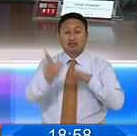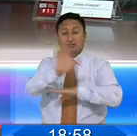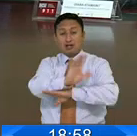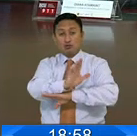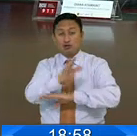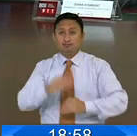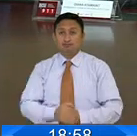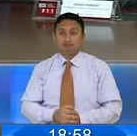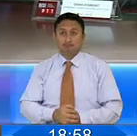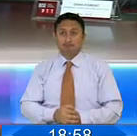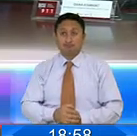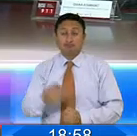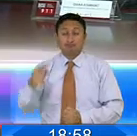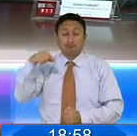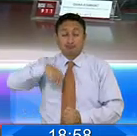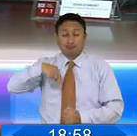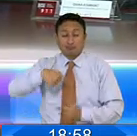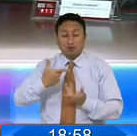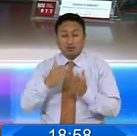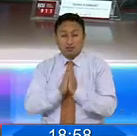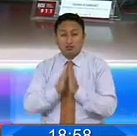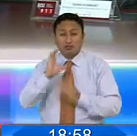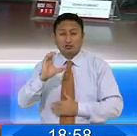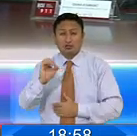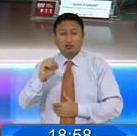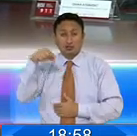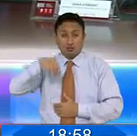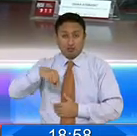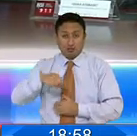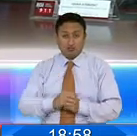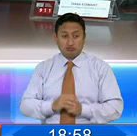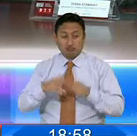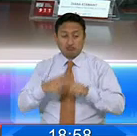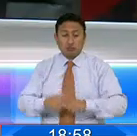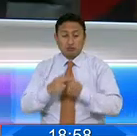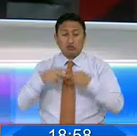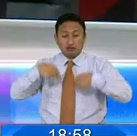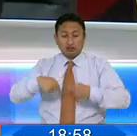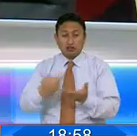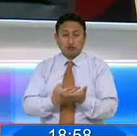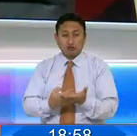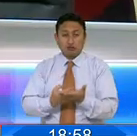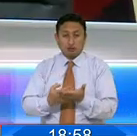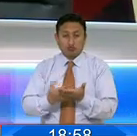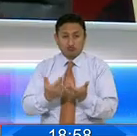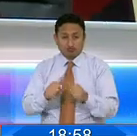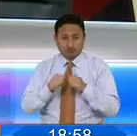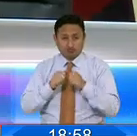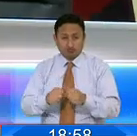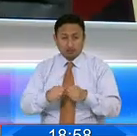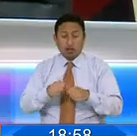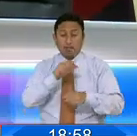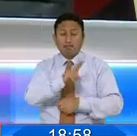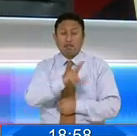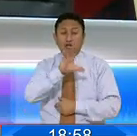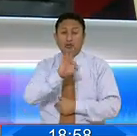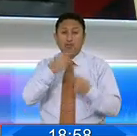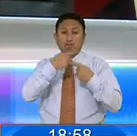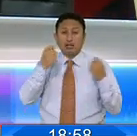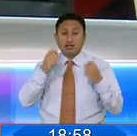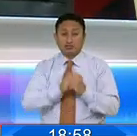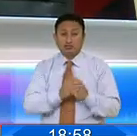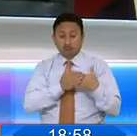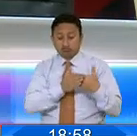Esta entidad conminó a los COEs provinciales a que se instalen en sesión permanente desde el 29 de marzo a fin